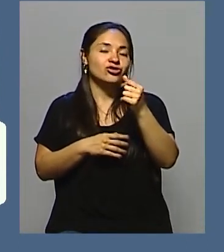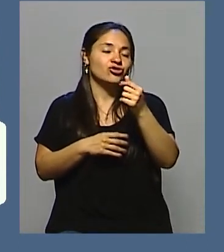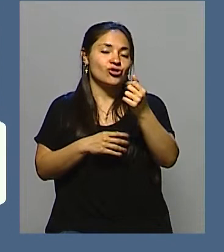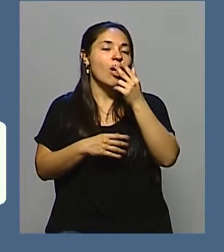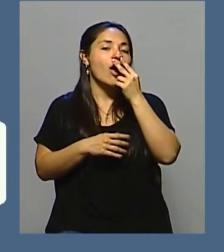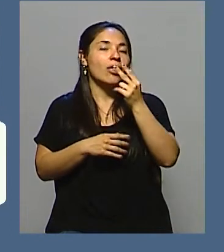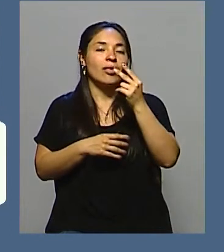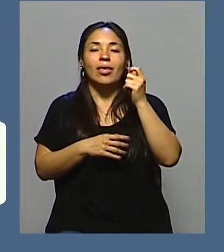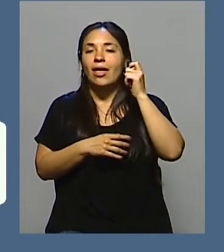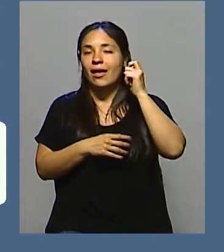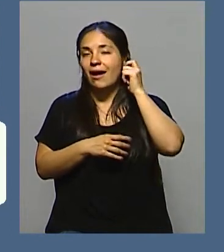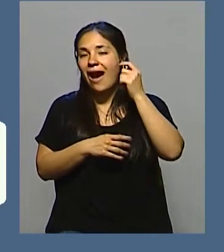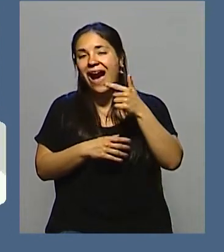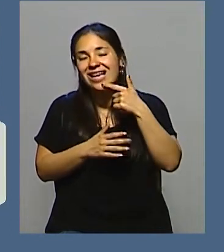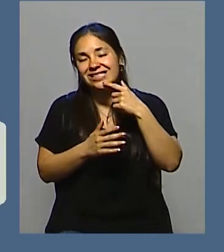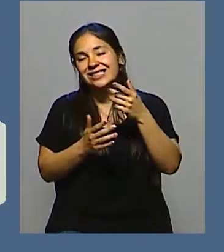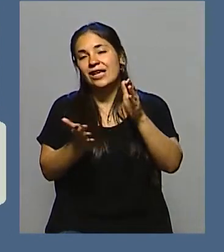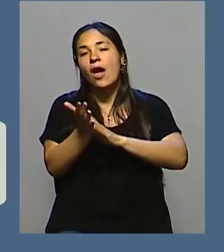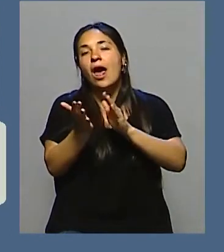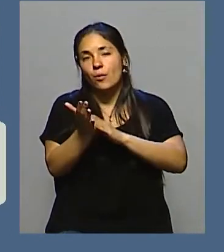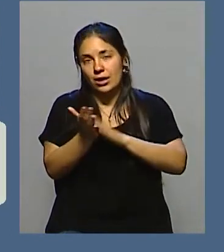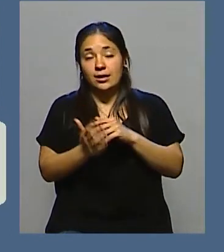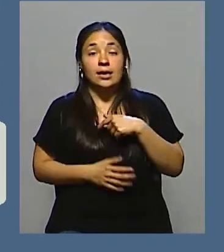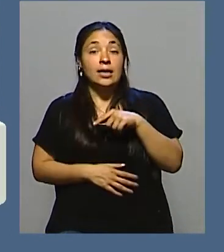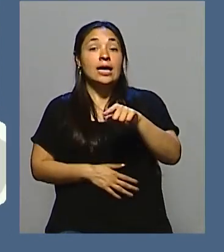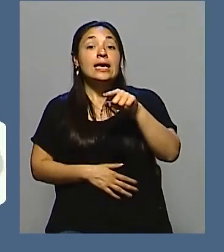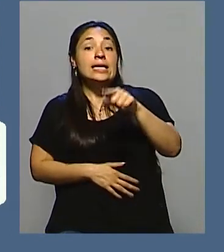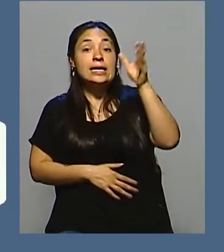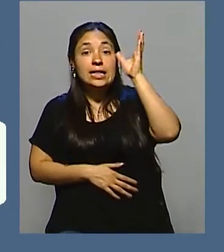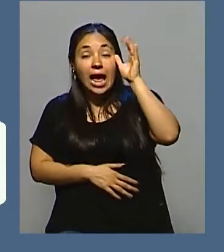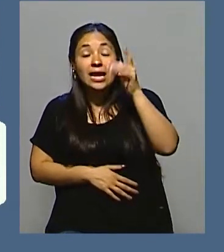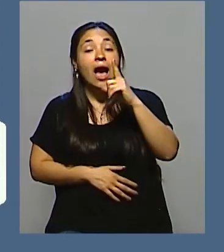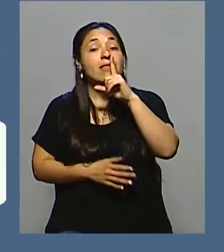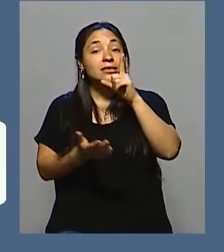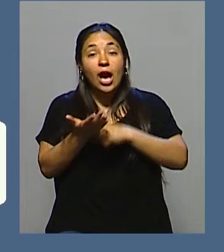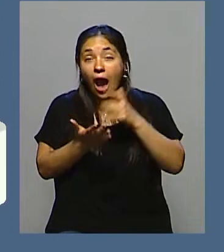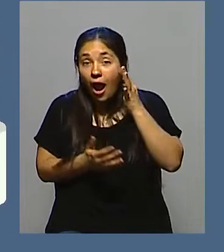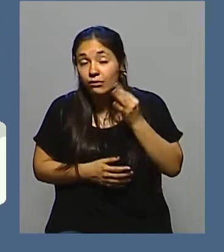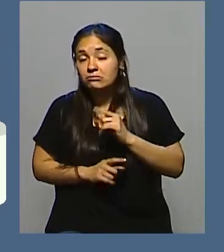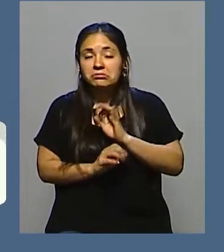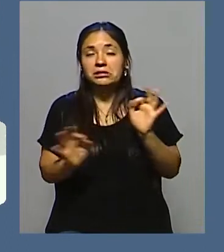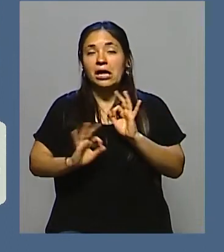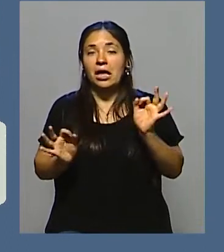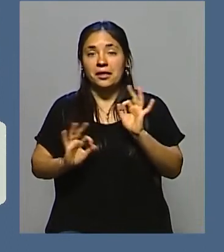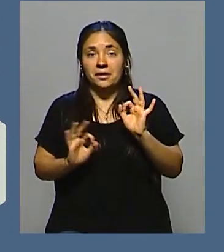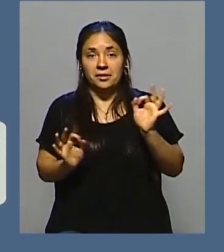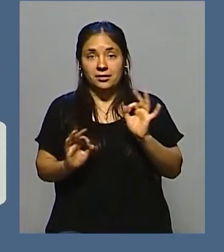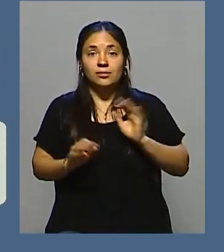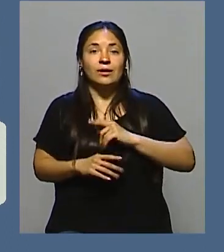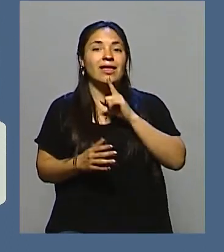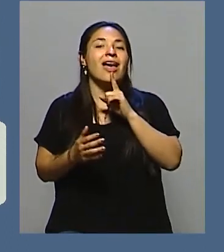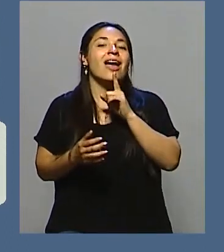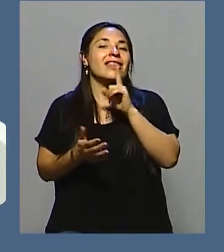Italia todavía no se ha decidido absolutamente nada, o por lo menos ha sido tomada una decisión bastante